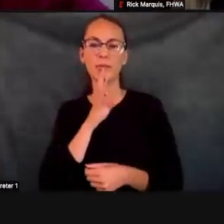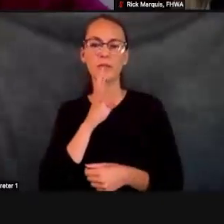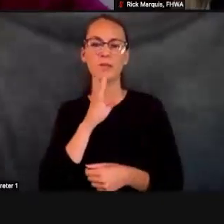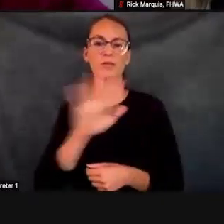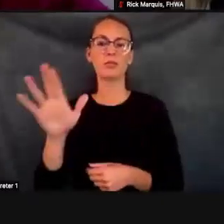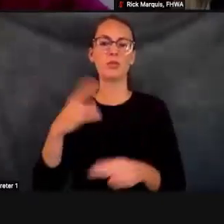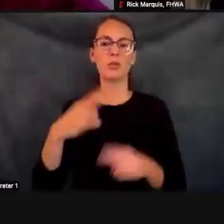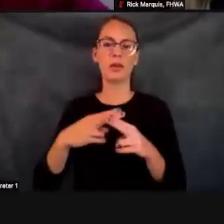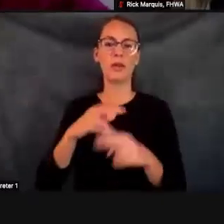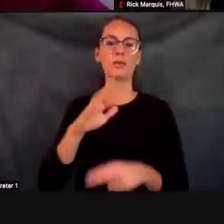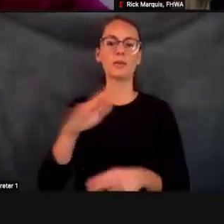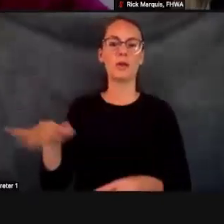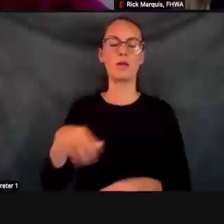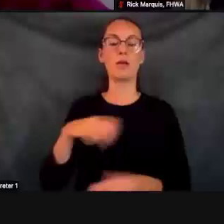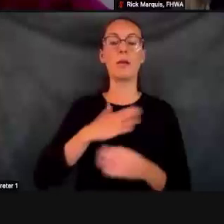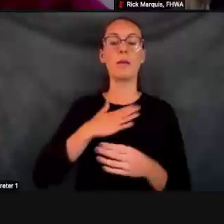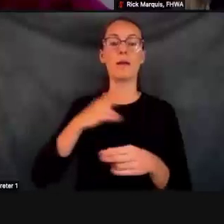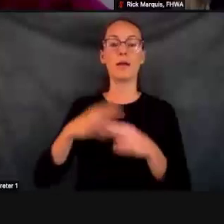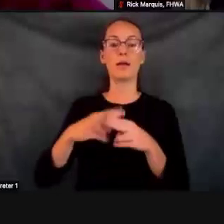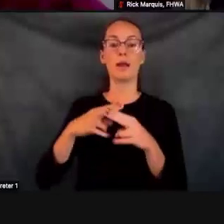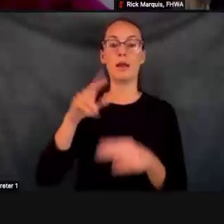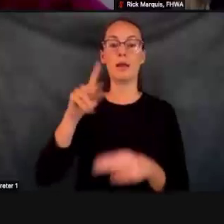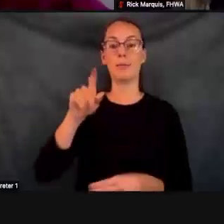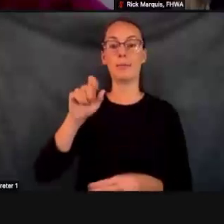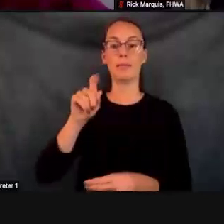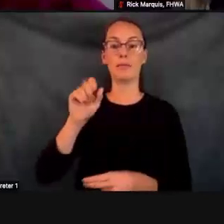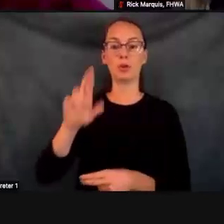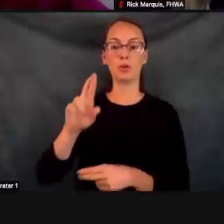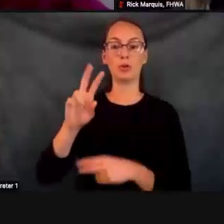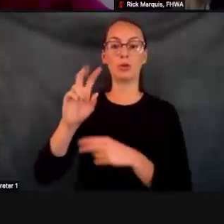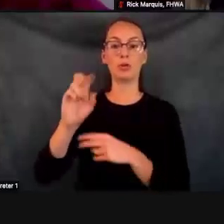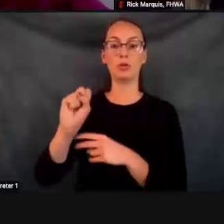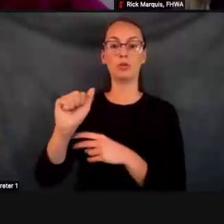deletrear. Soy Peter Sarver,